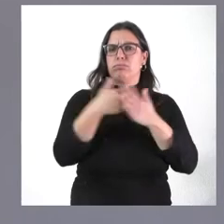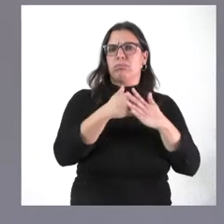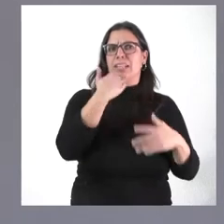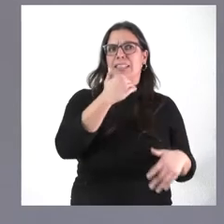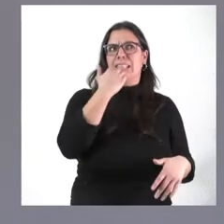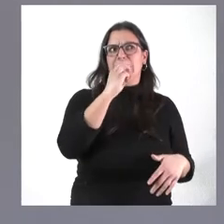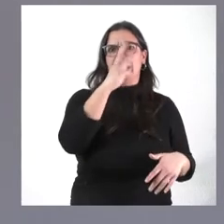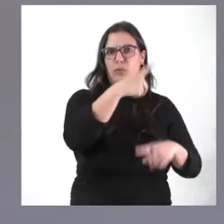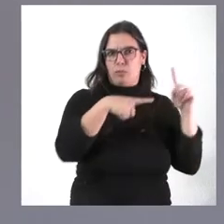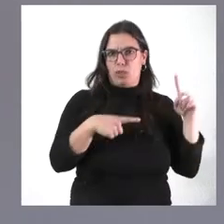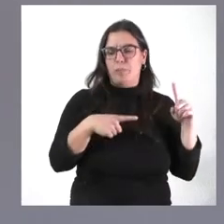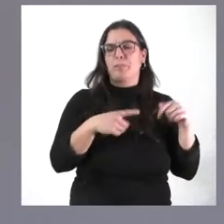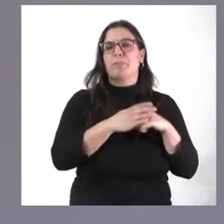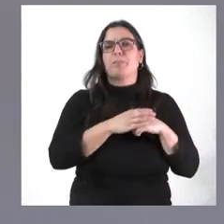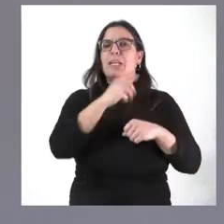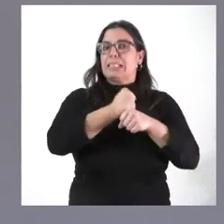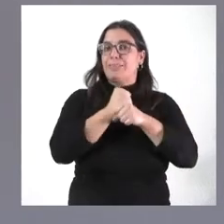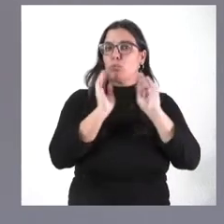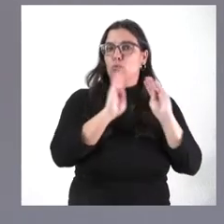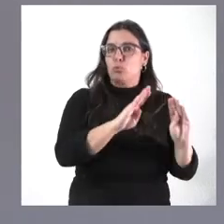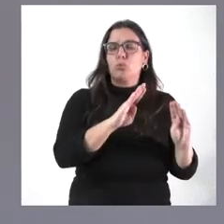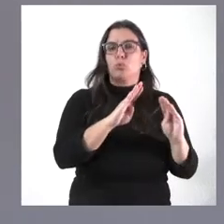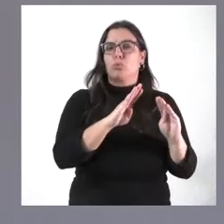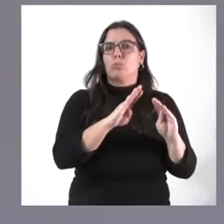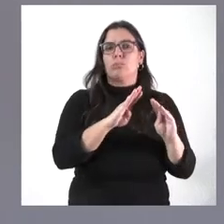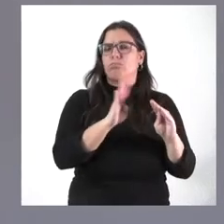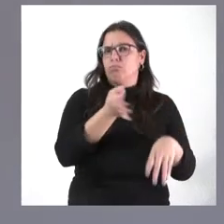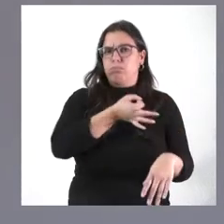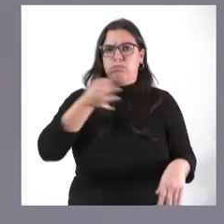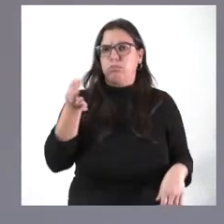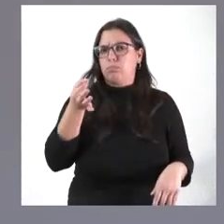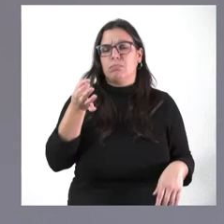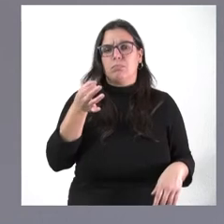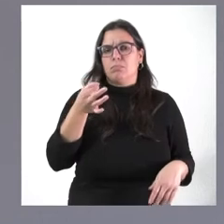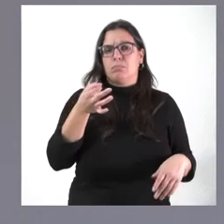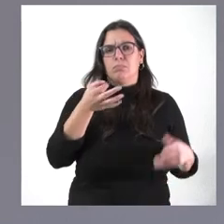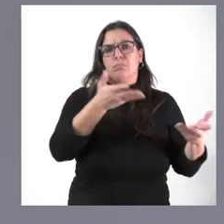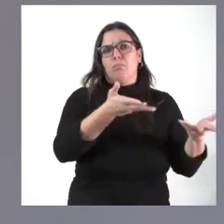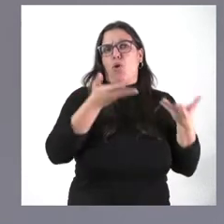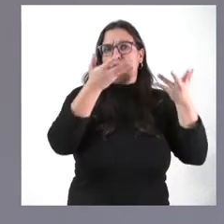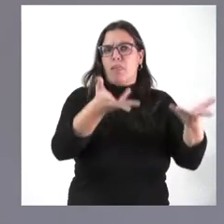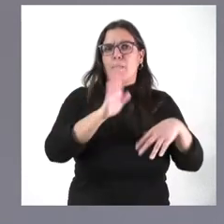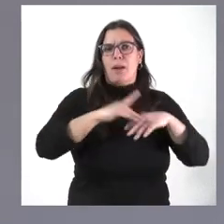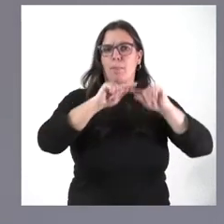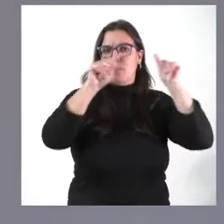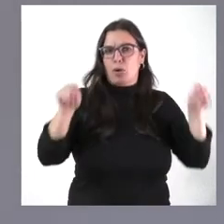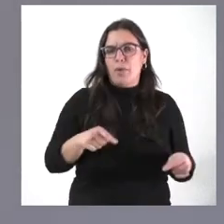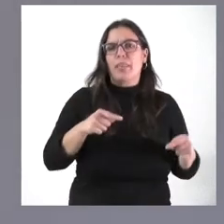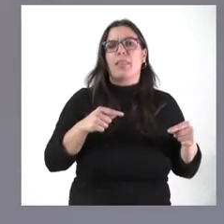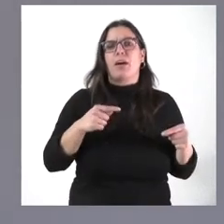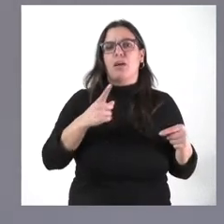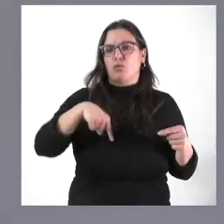y medio una tarea ciertamente eficaz al servicio de una provincia en la cual estamos desarrollando